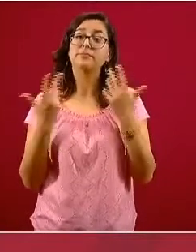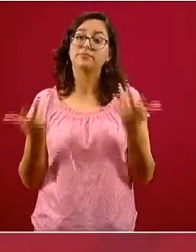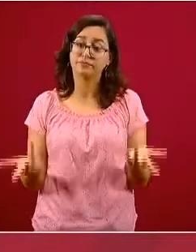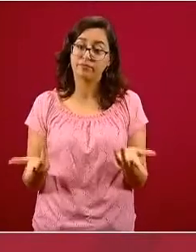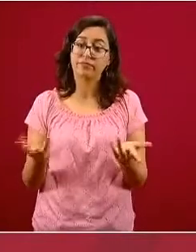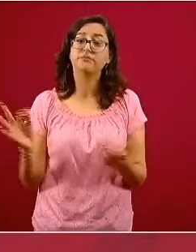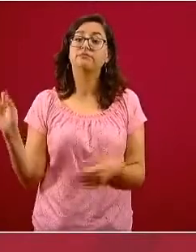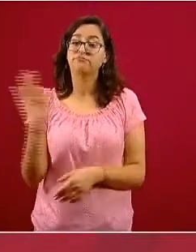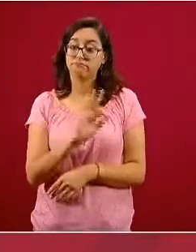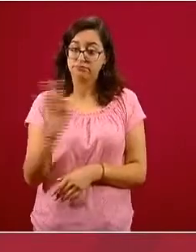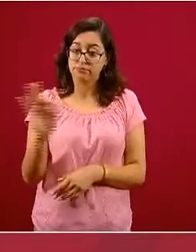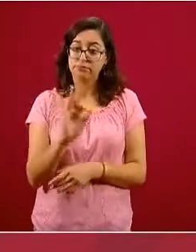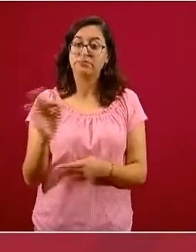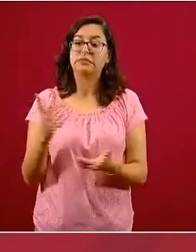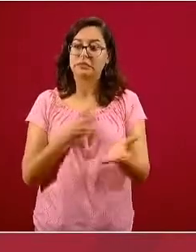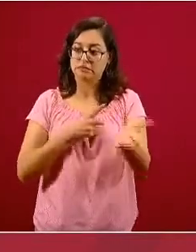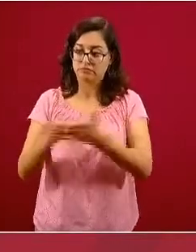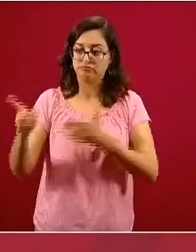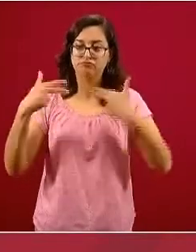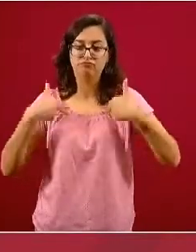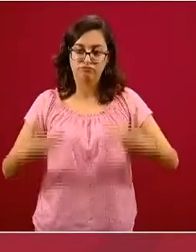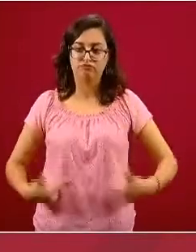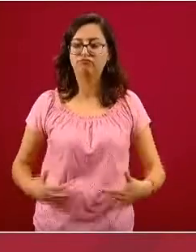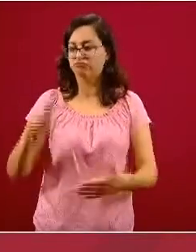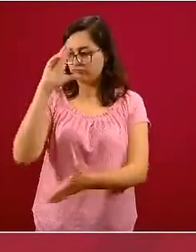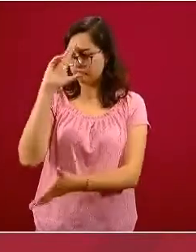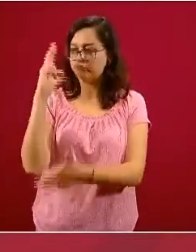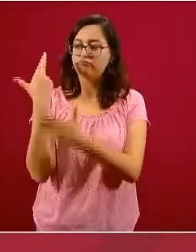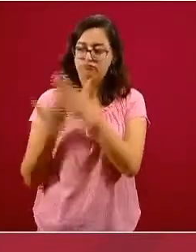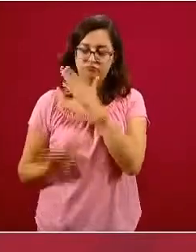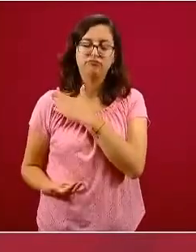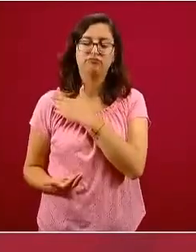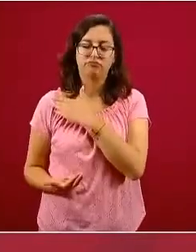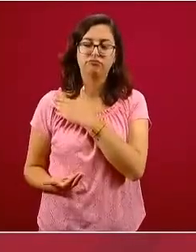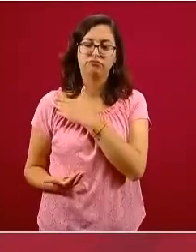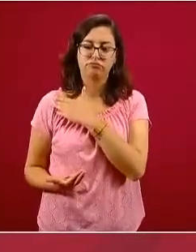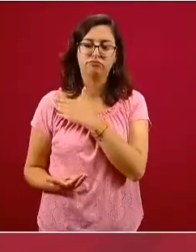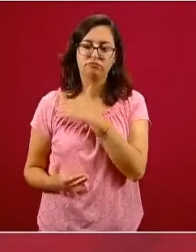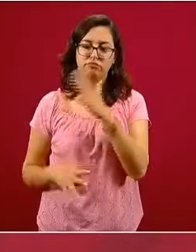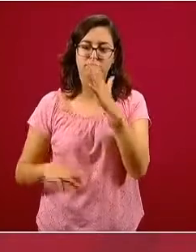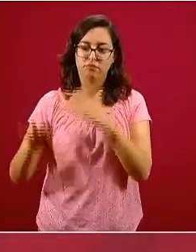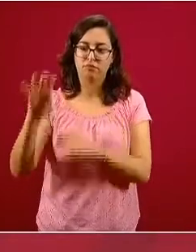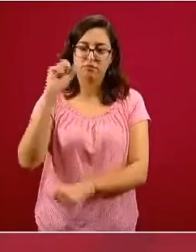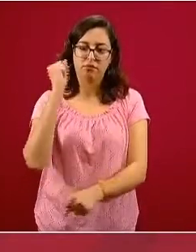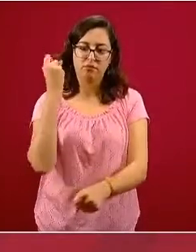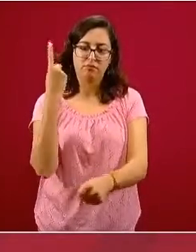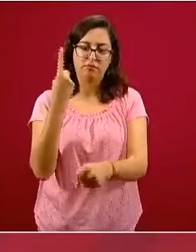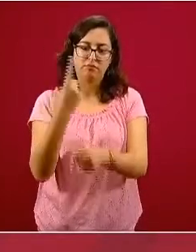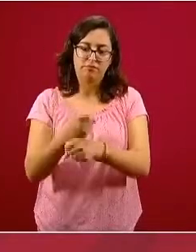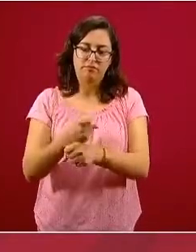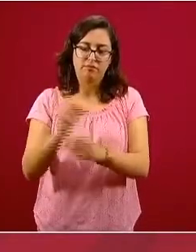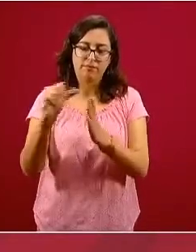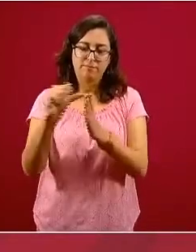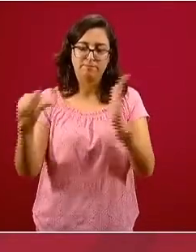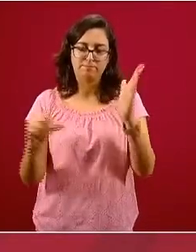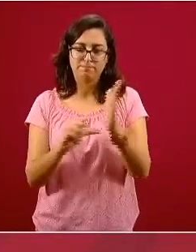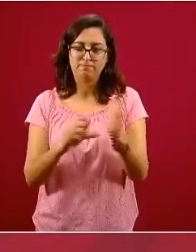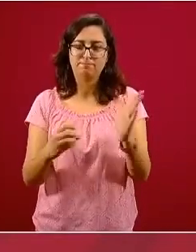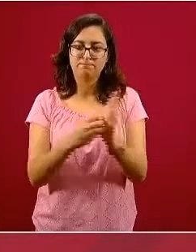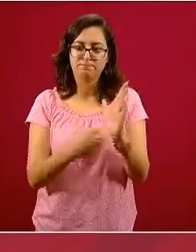afecta, vulnera, viola los derechos consagrados en el artículo 1 de la